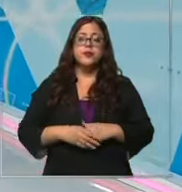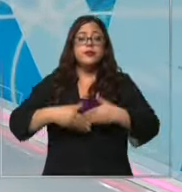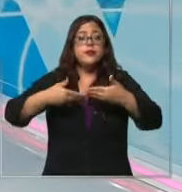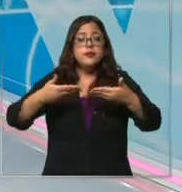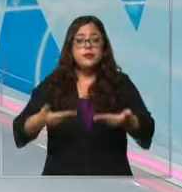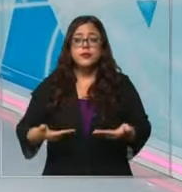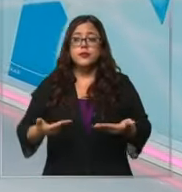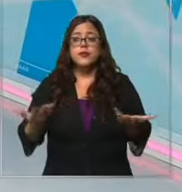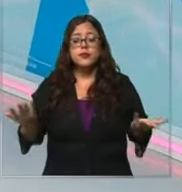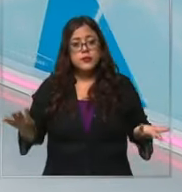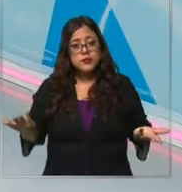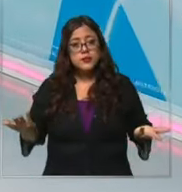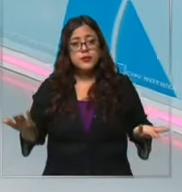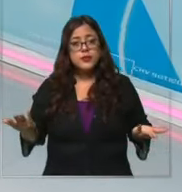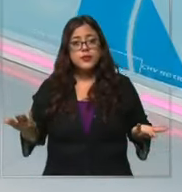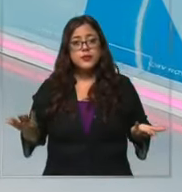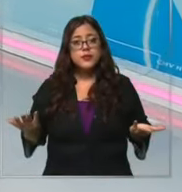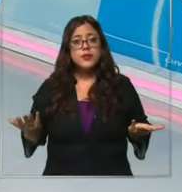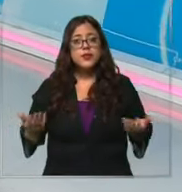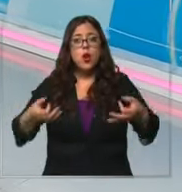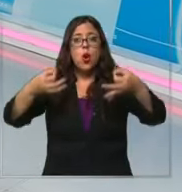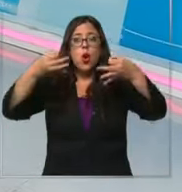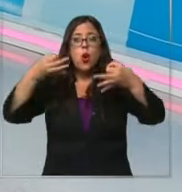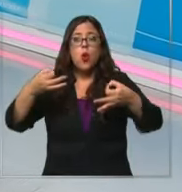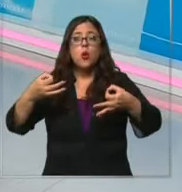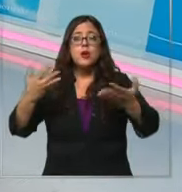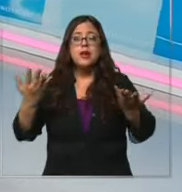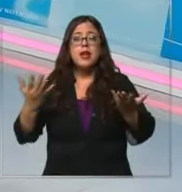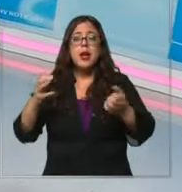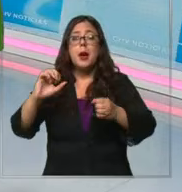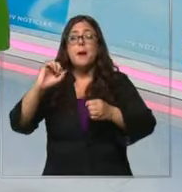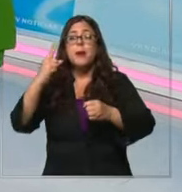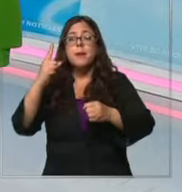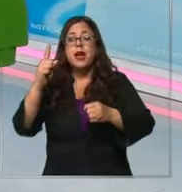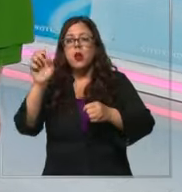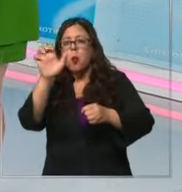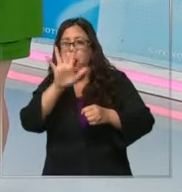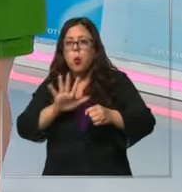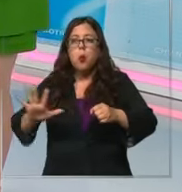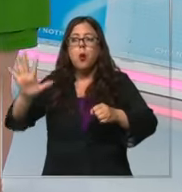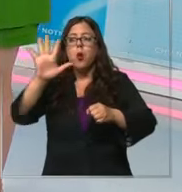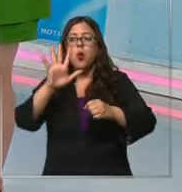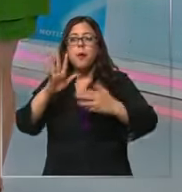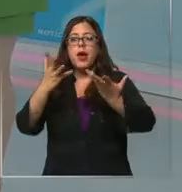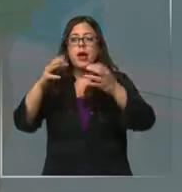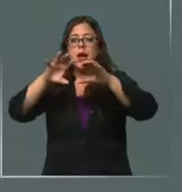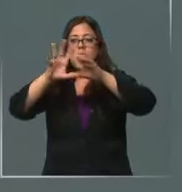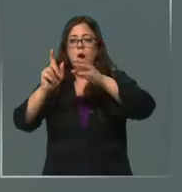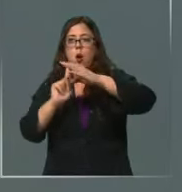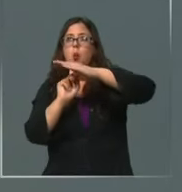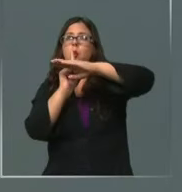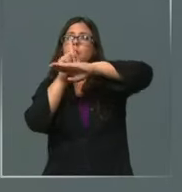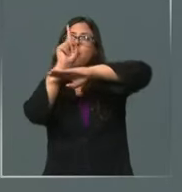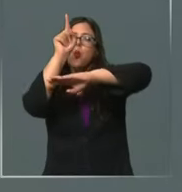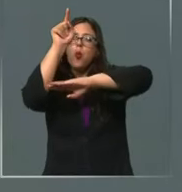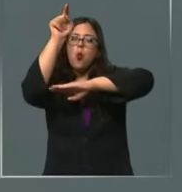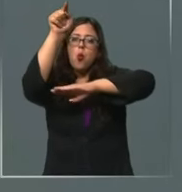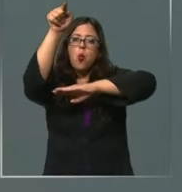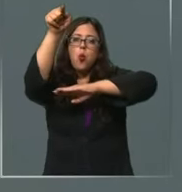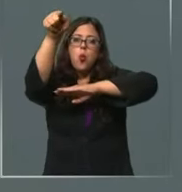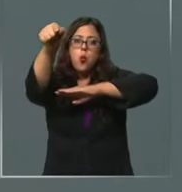Vámonos ahora hasta el espacio con la primera misión europea privada que despegó rumbo a la Estación